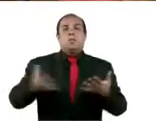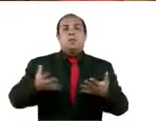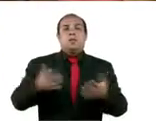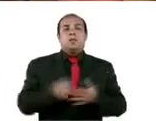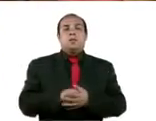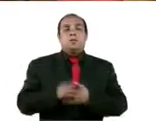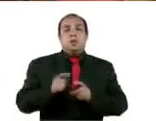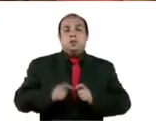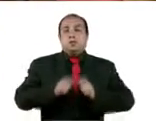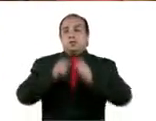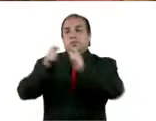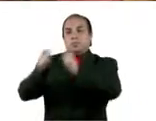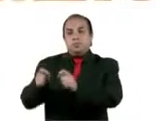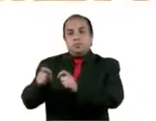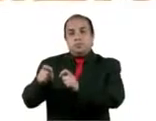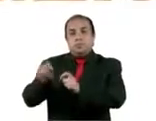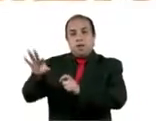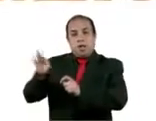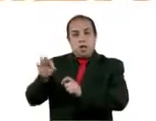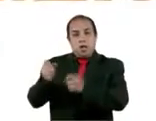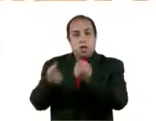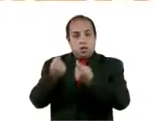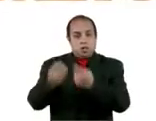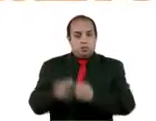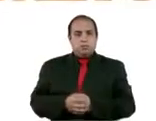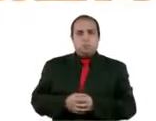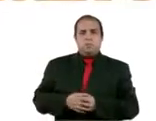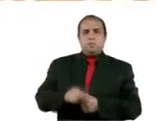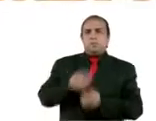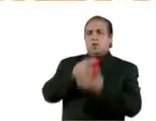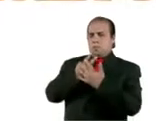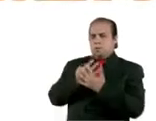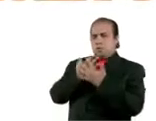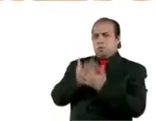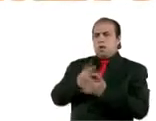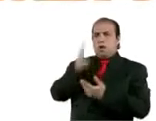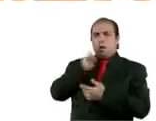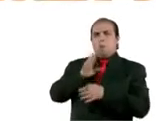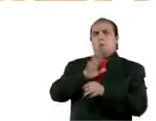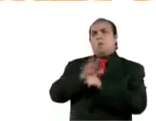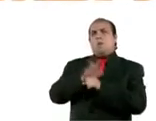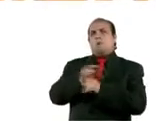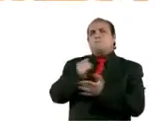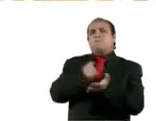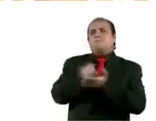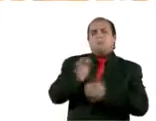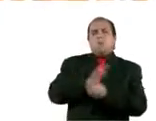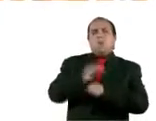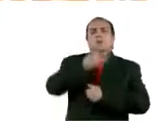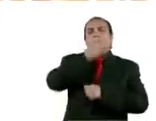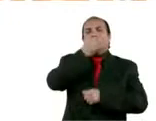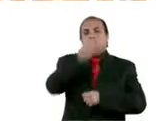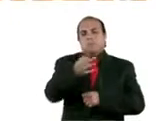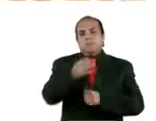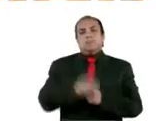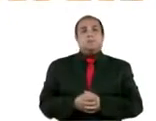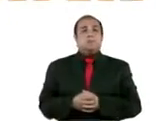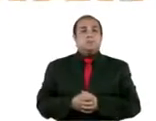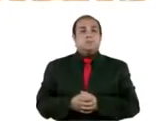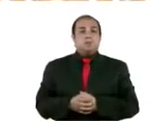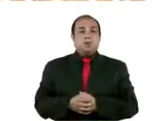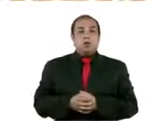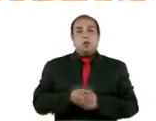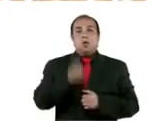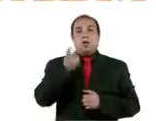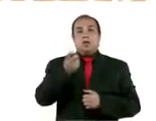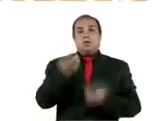de alguien? Vamos a esperar a ver cuál es la resolución, cuál fue la notificación, y es algo que viene del